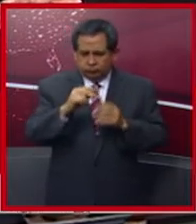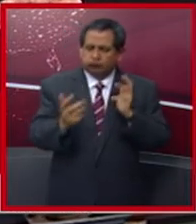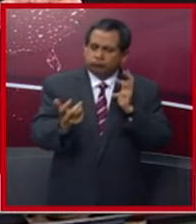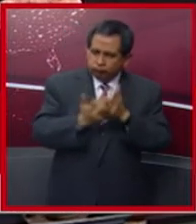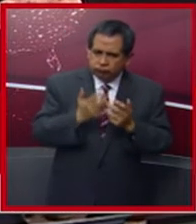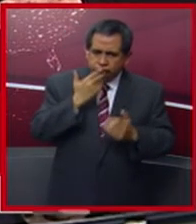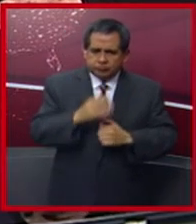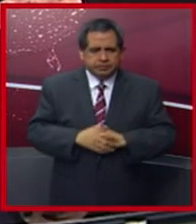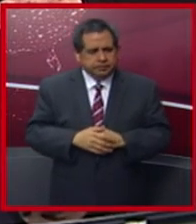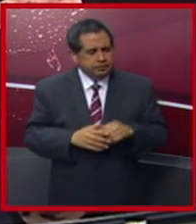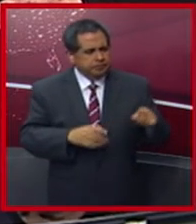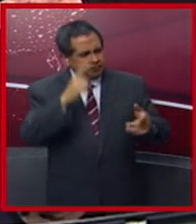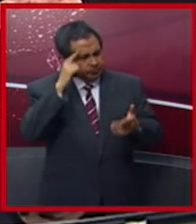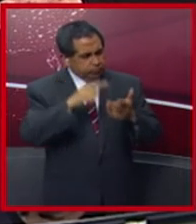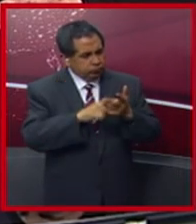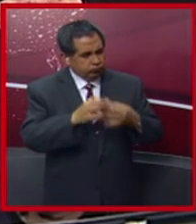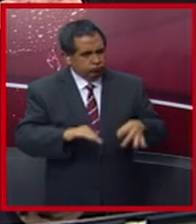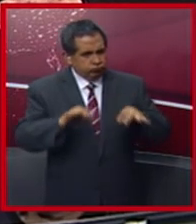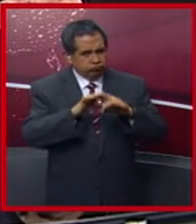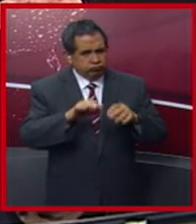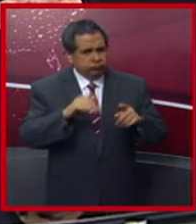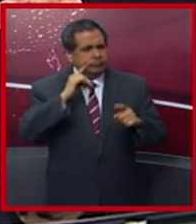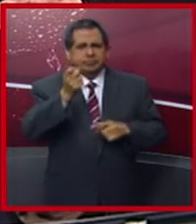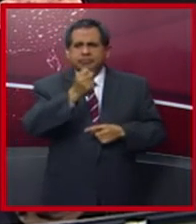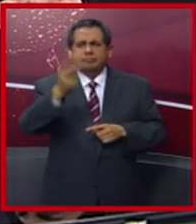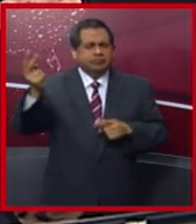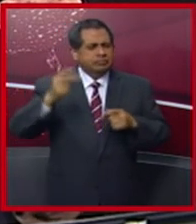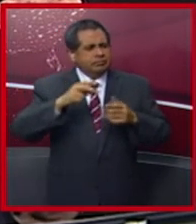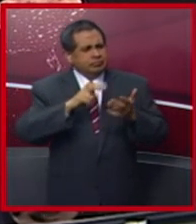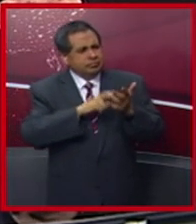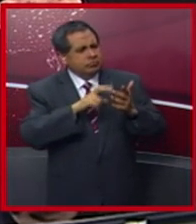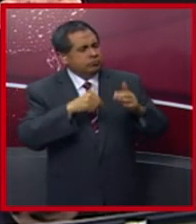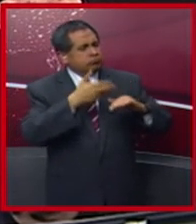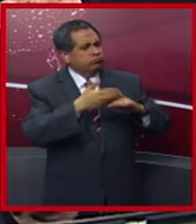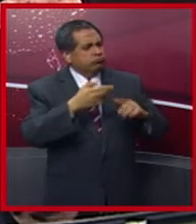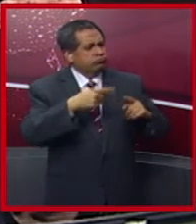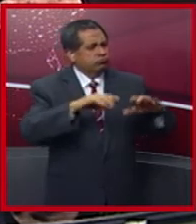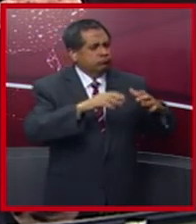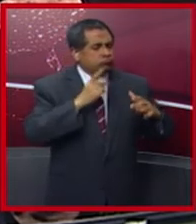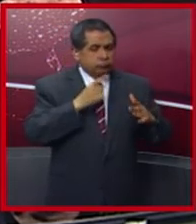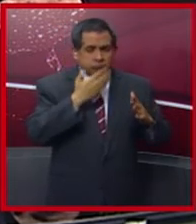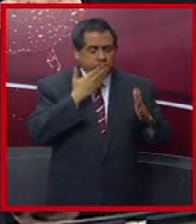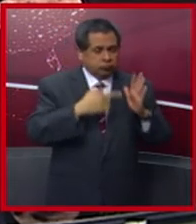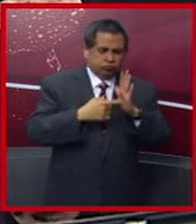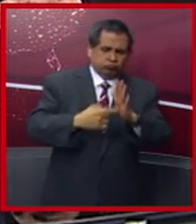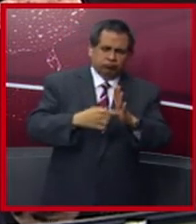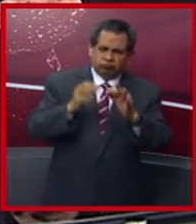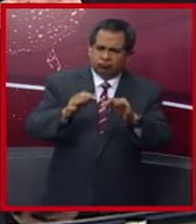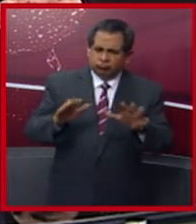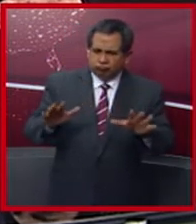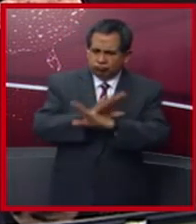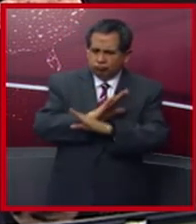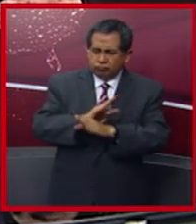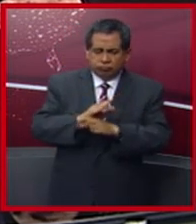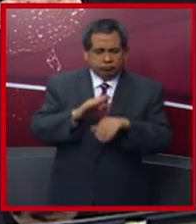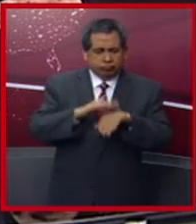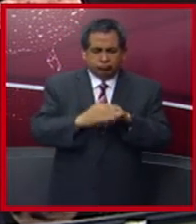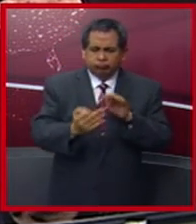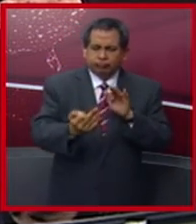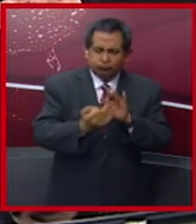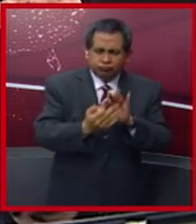empresarial. Y yo creo que es una reforma, siempre pues, la crítica social al trabajo del Poder Legislativo. Bueno, esto es un muy buen ejemplo de una reforma que es muy cercana